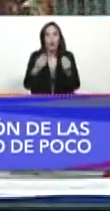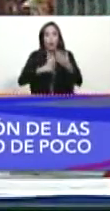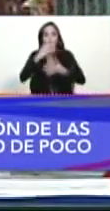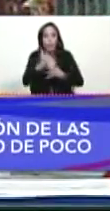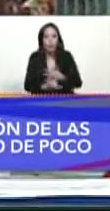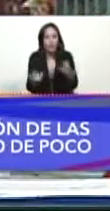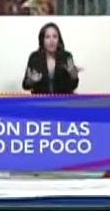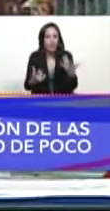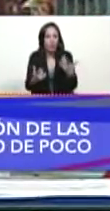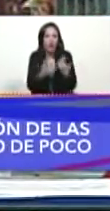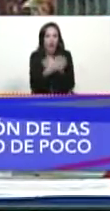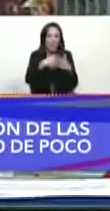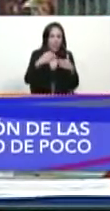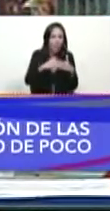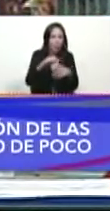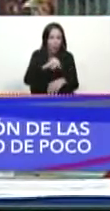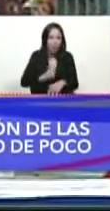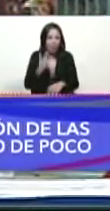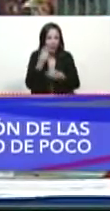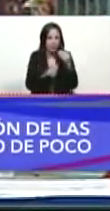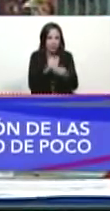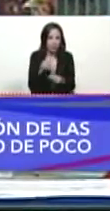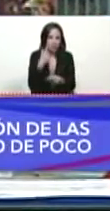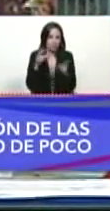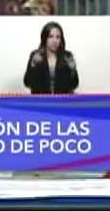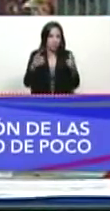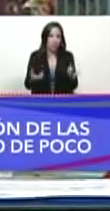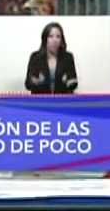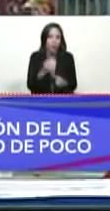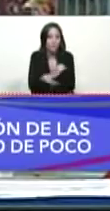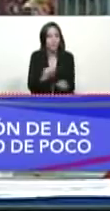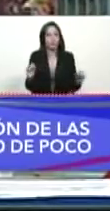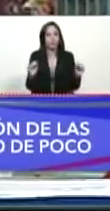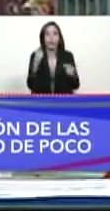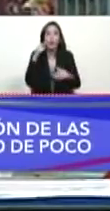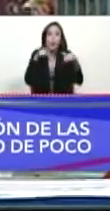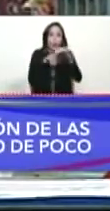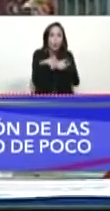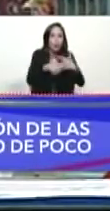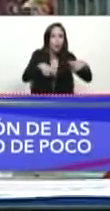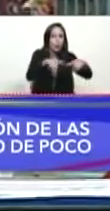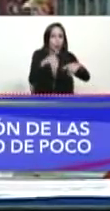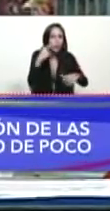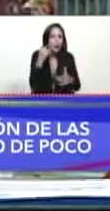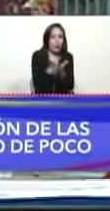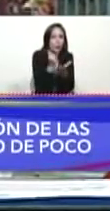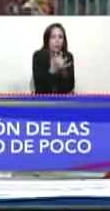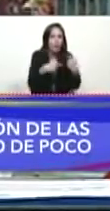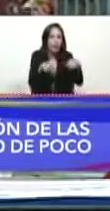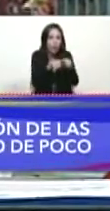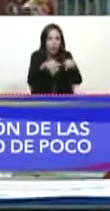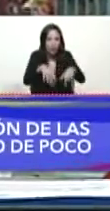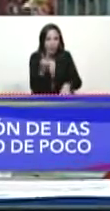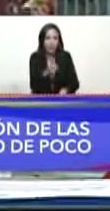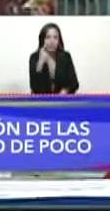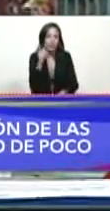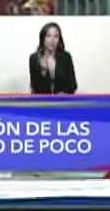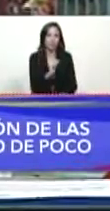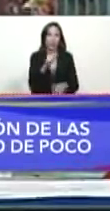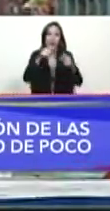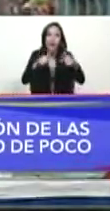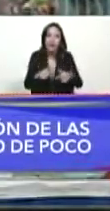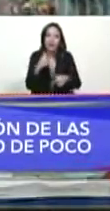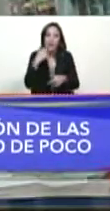capitalista puede hacer esto. En ningún lugar. En ningún lugar donde usted vaya, usted va a ver esto. Solo lo ve en Venezuela porque estamos